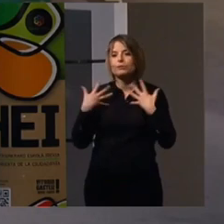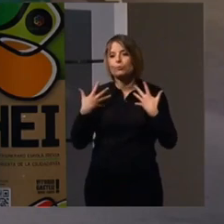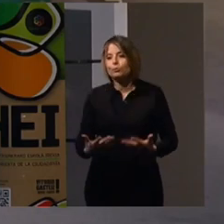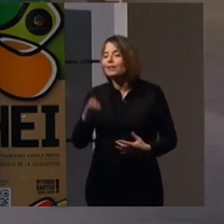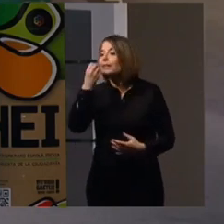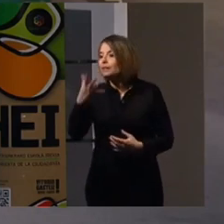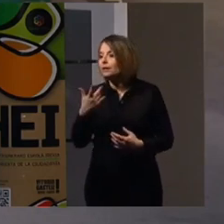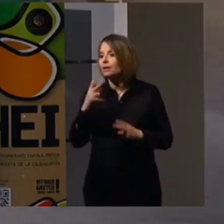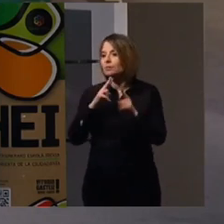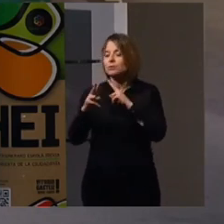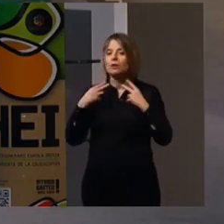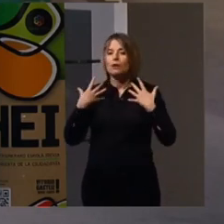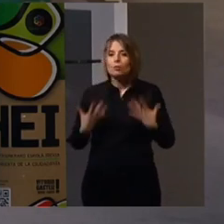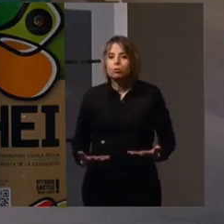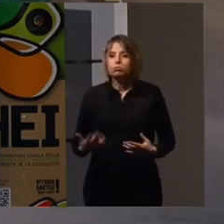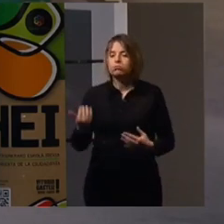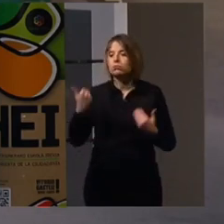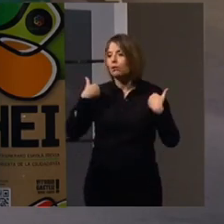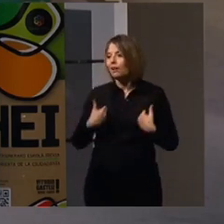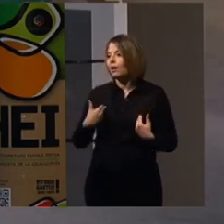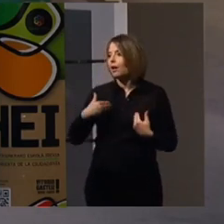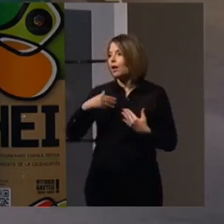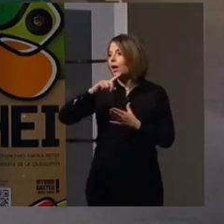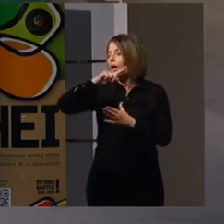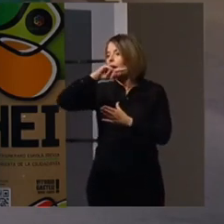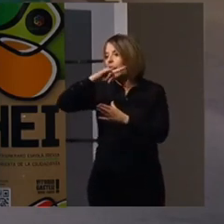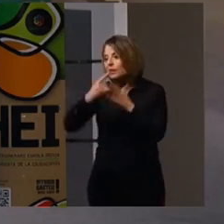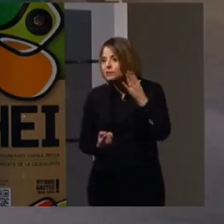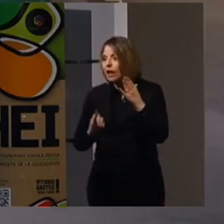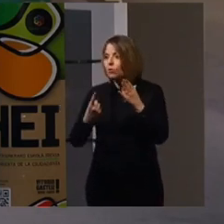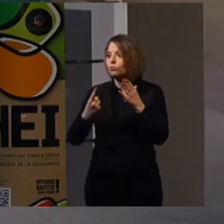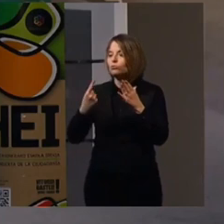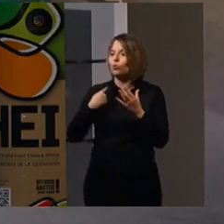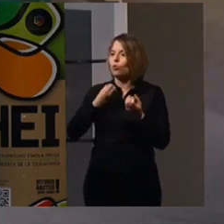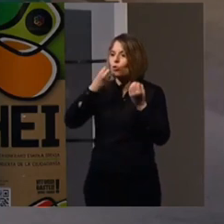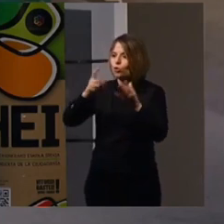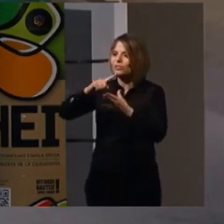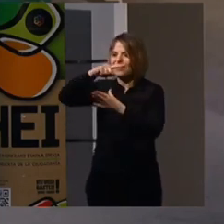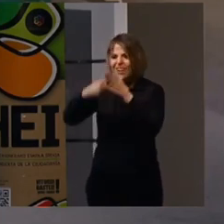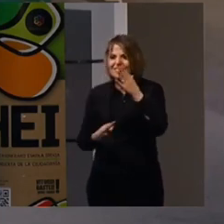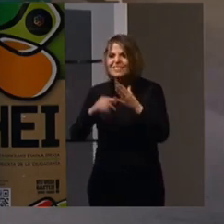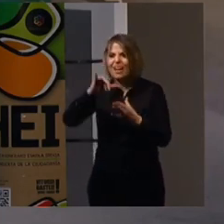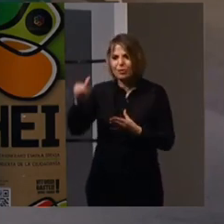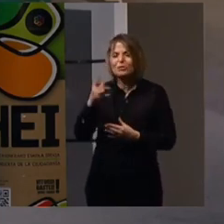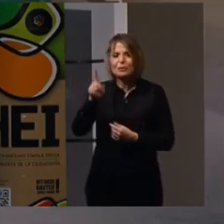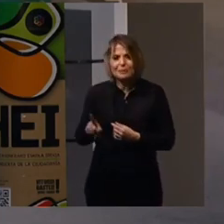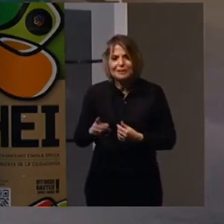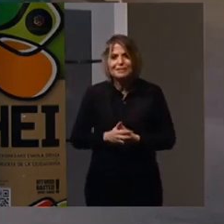¿no? Entonces esta cosa de, estoy tan cansado, que me da cansancio contarte cómo estoy. ¿Habéis tenido esta sensación, no?